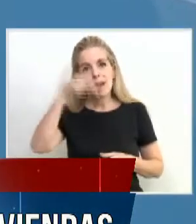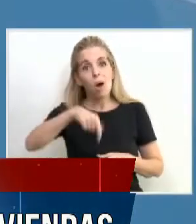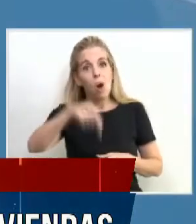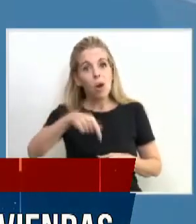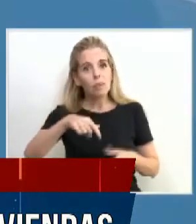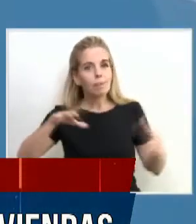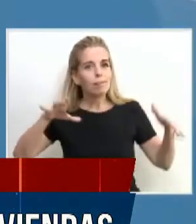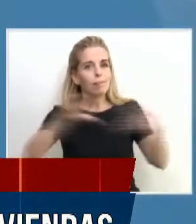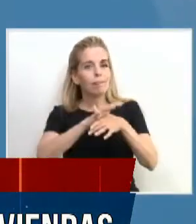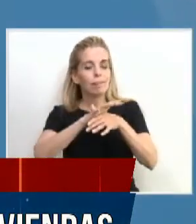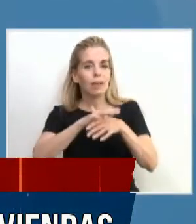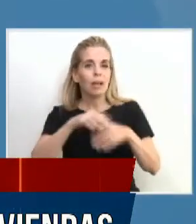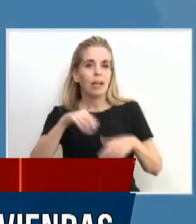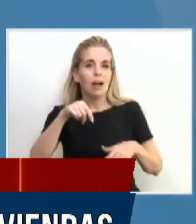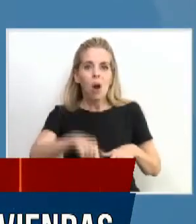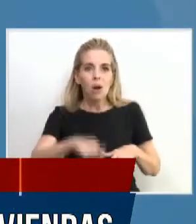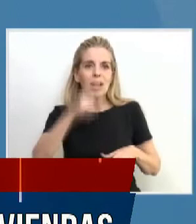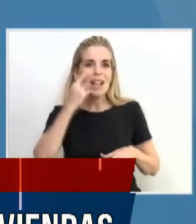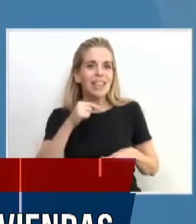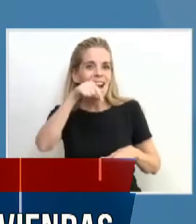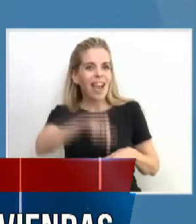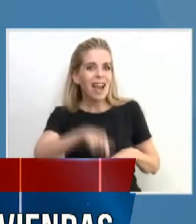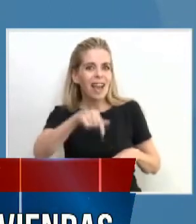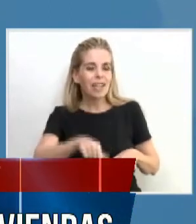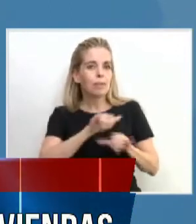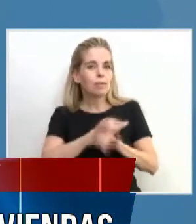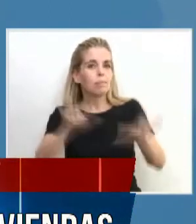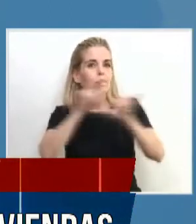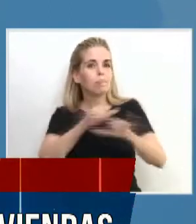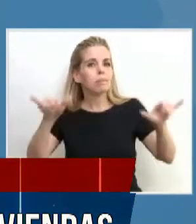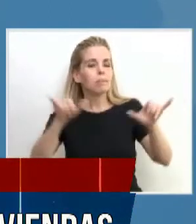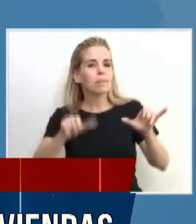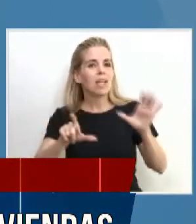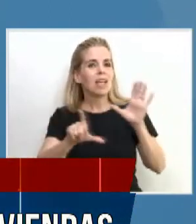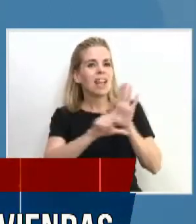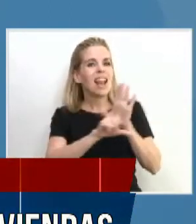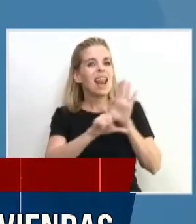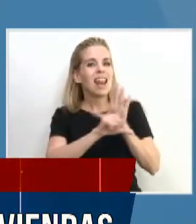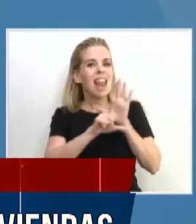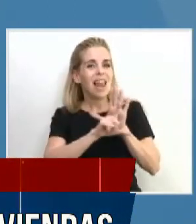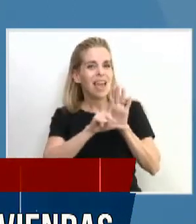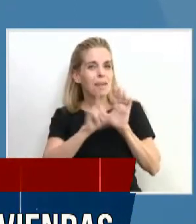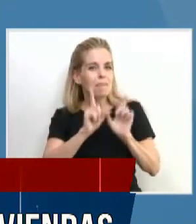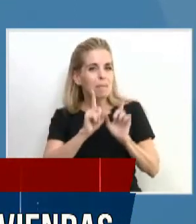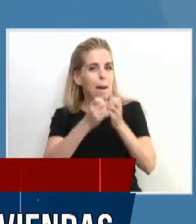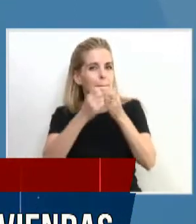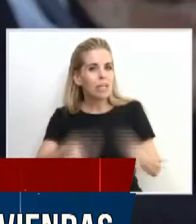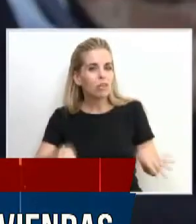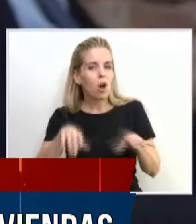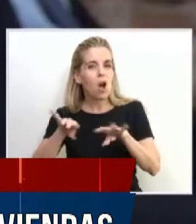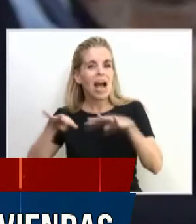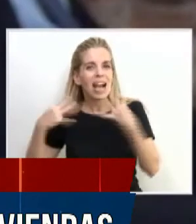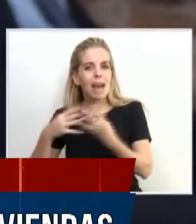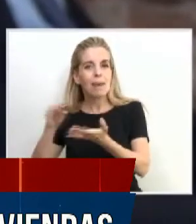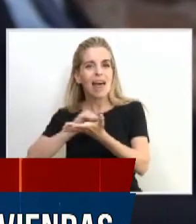precisamente, el día en que estamos promulgando la ley que se inició en la Cámara de Diputados